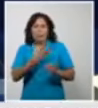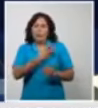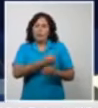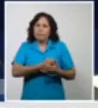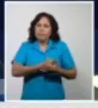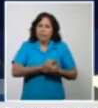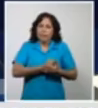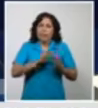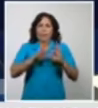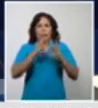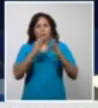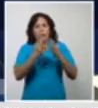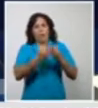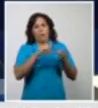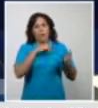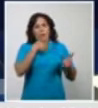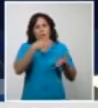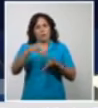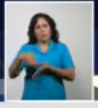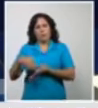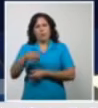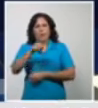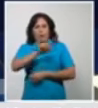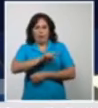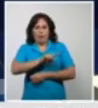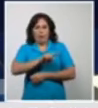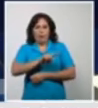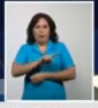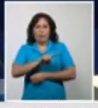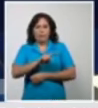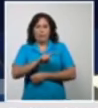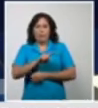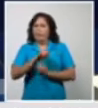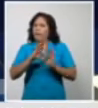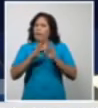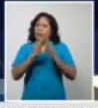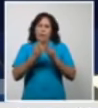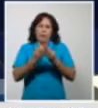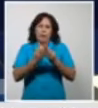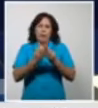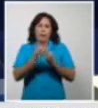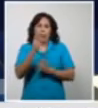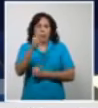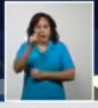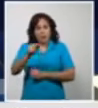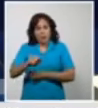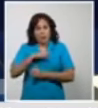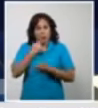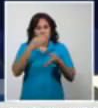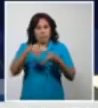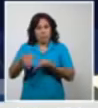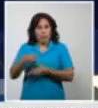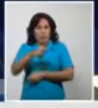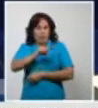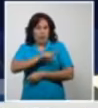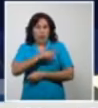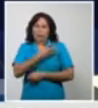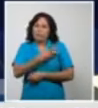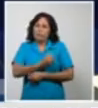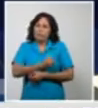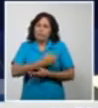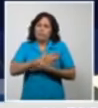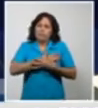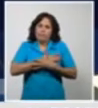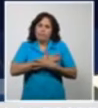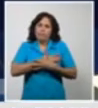a los familiares y personas allegadas de las 3 personas que lamentamos que fallecieran en el